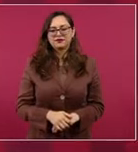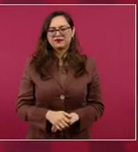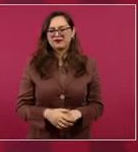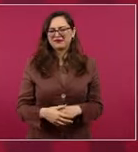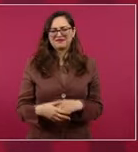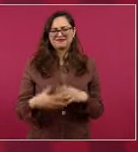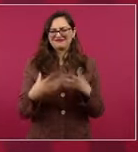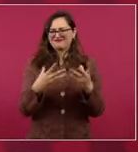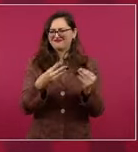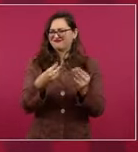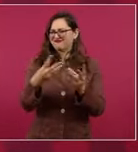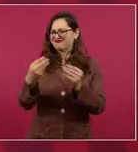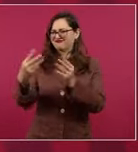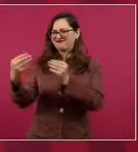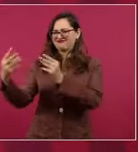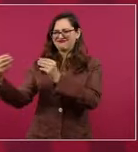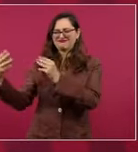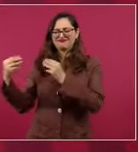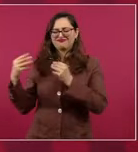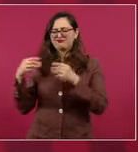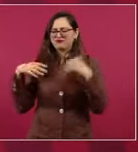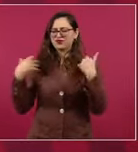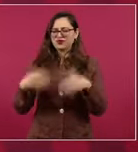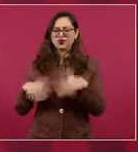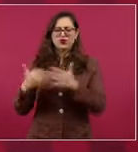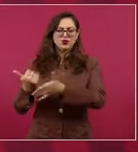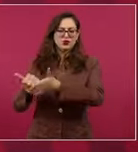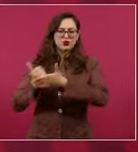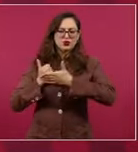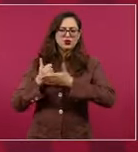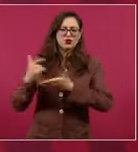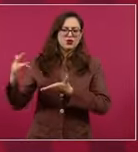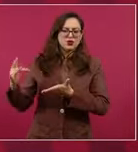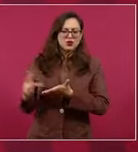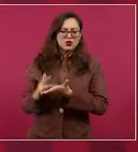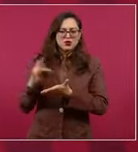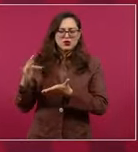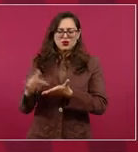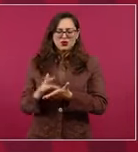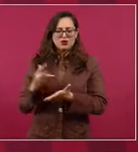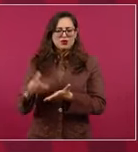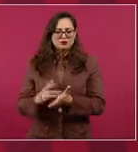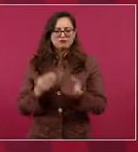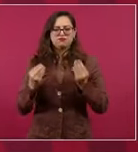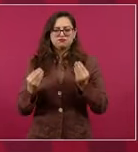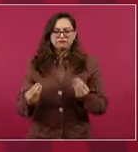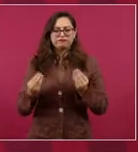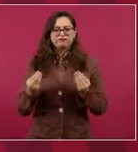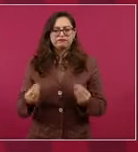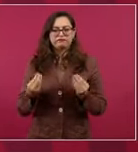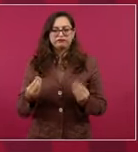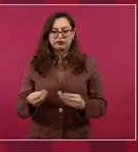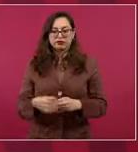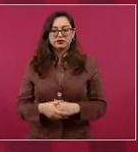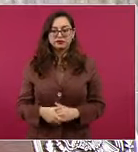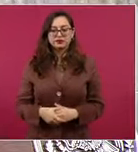muchos otros que nos ayudan bastante.